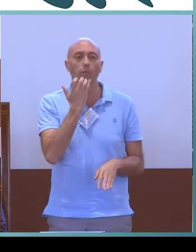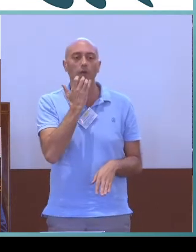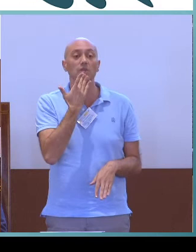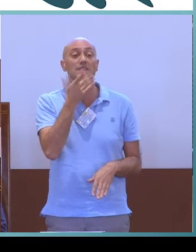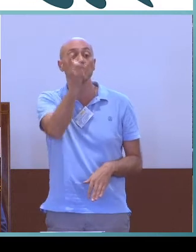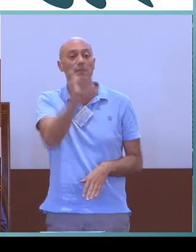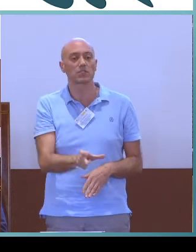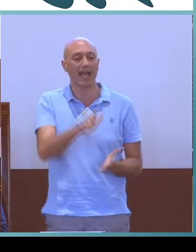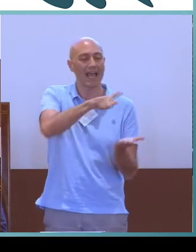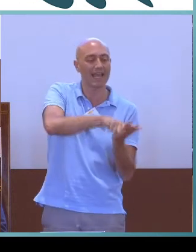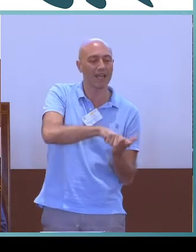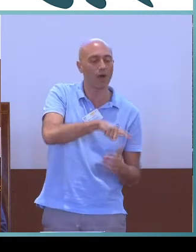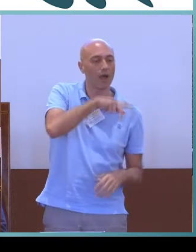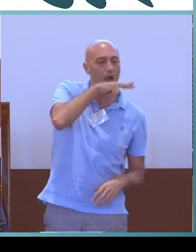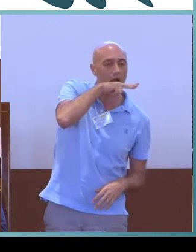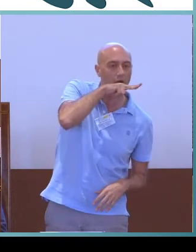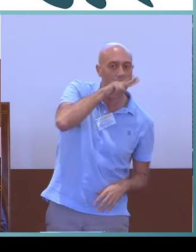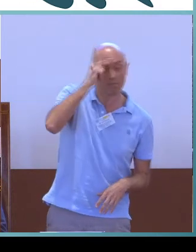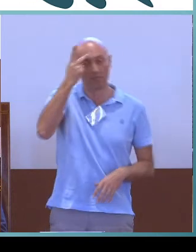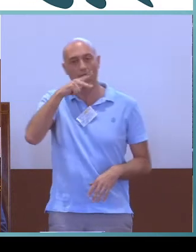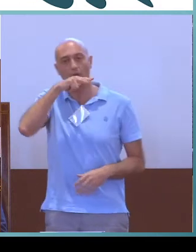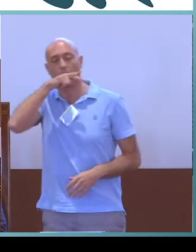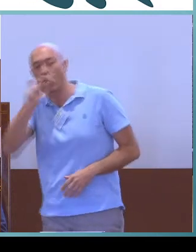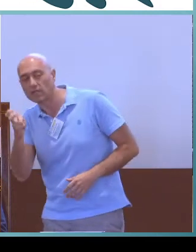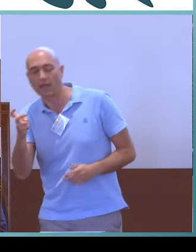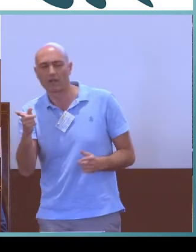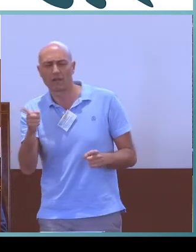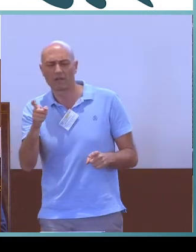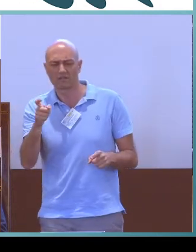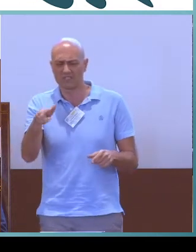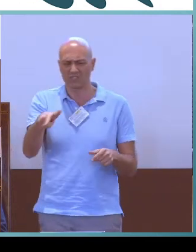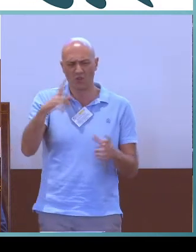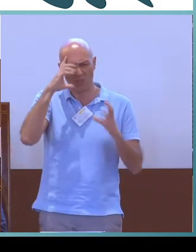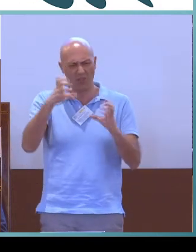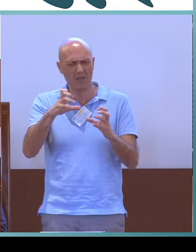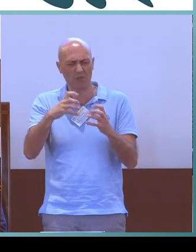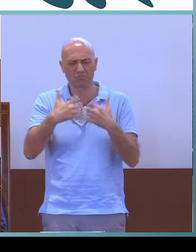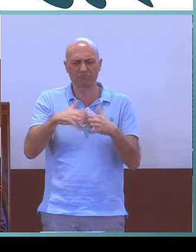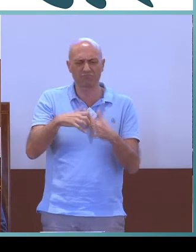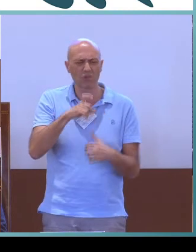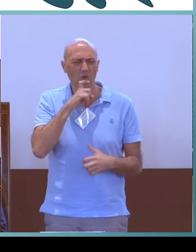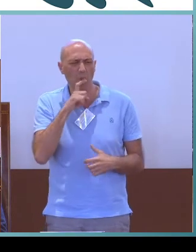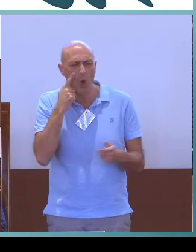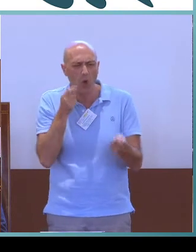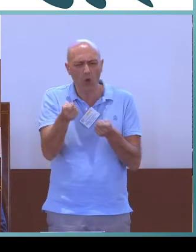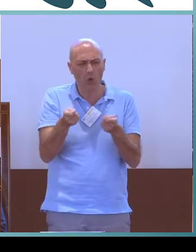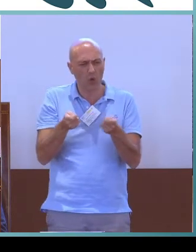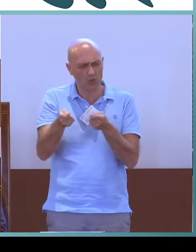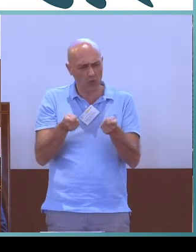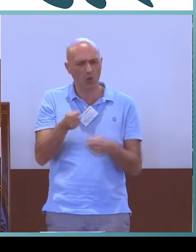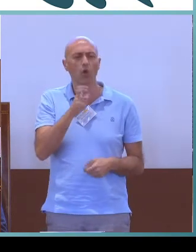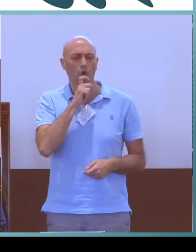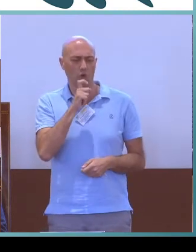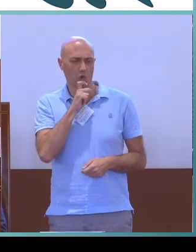en un entorno que es bilingüe y tenemos que cambiar de una lengua a otra, cómo funciona en términos cognitivos, y vamos a explicar